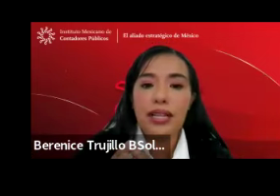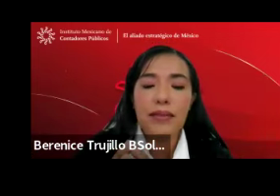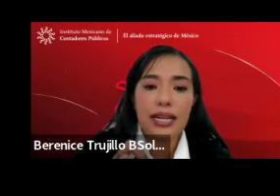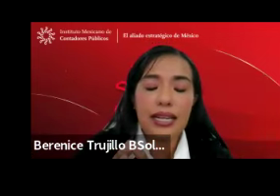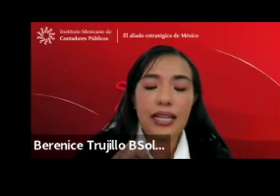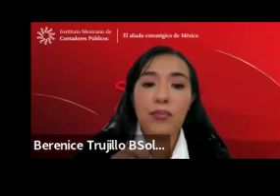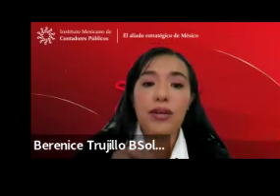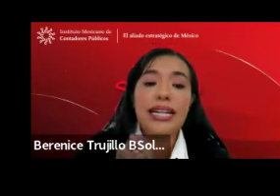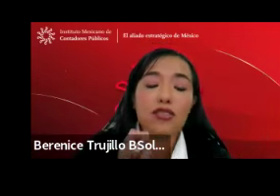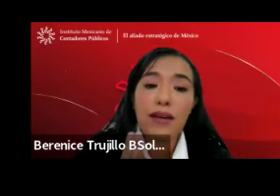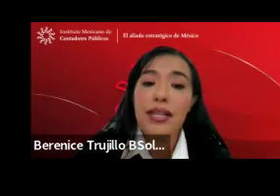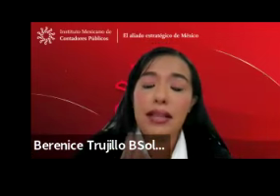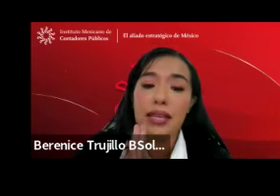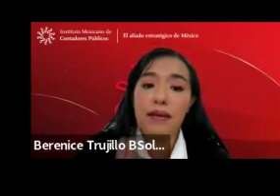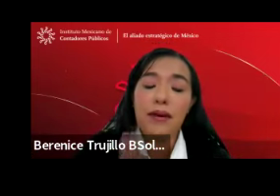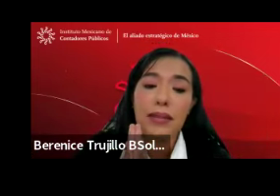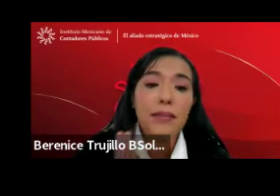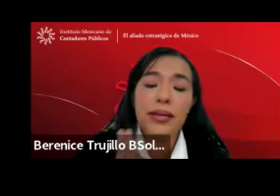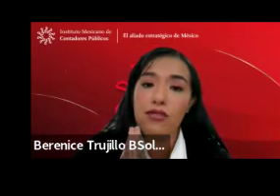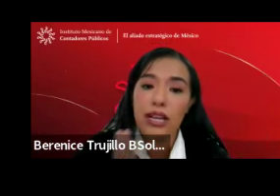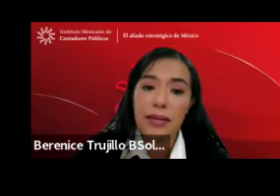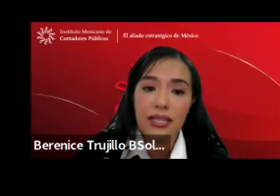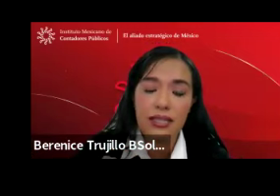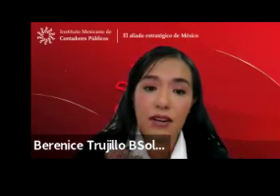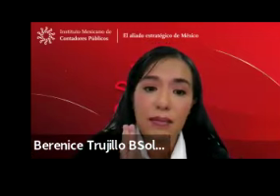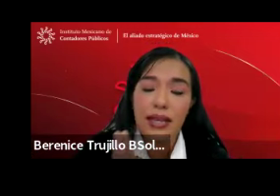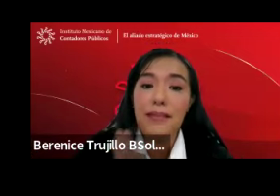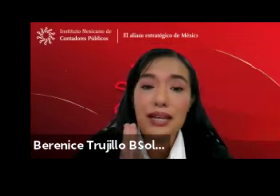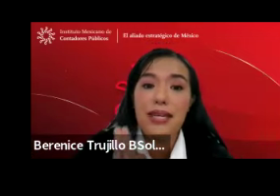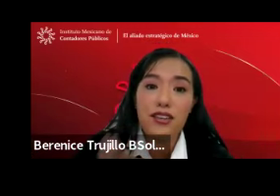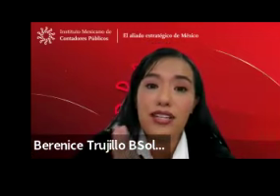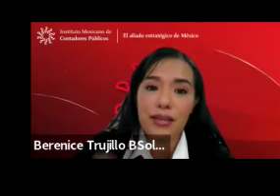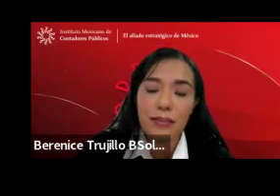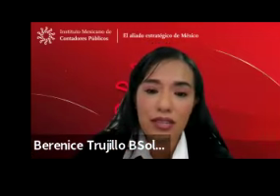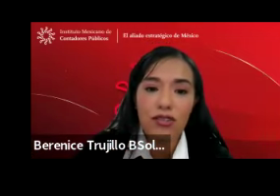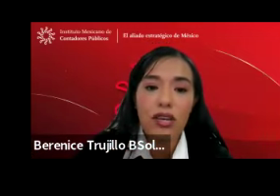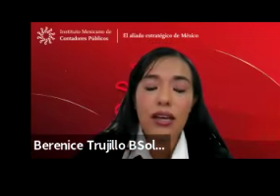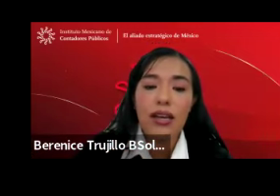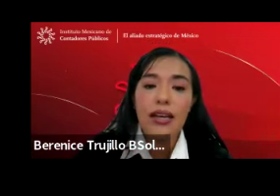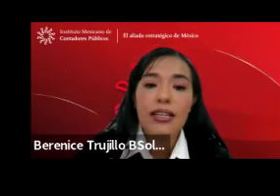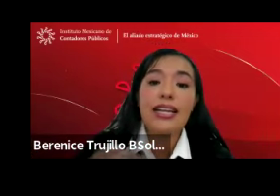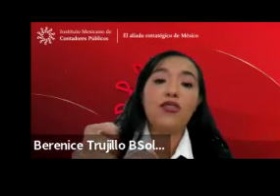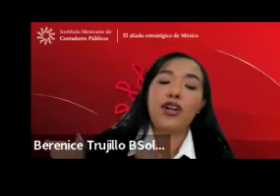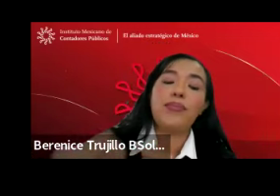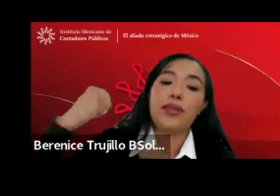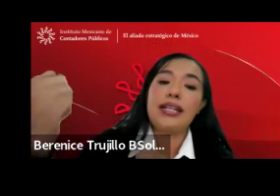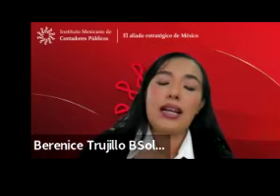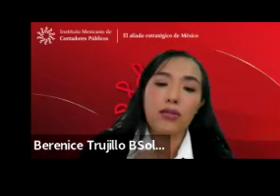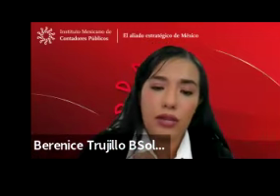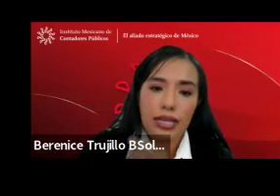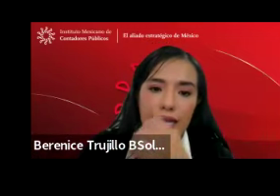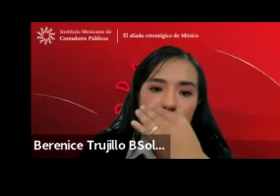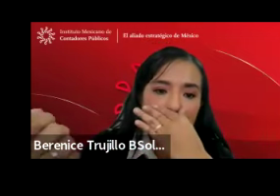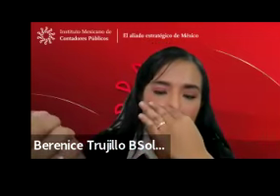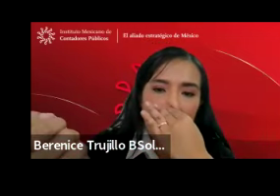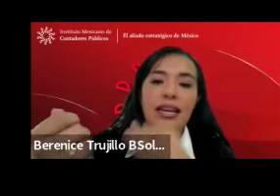con el perfil de mi cliente porque él solamente me daba 1,000 pesos al mes y ahora me da 1,000 millones de pesos, se lo reporten a